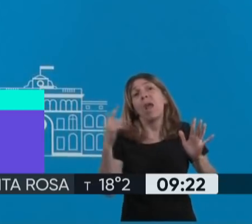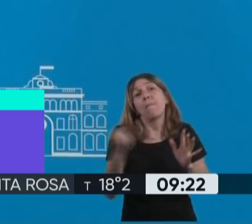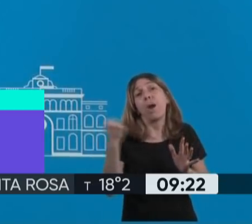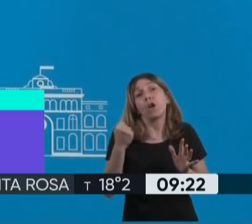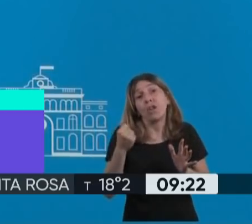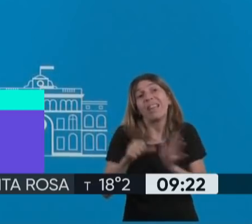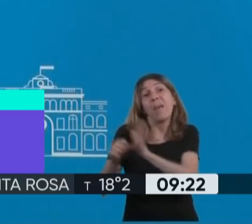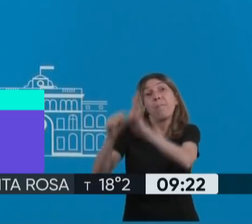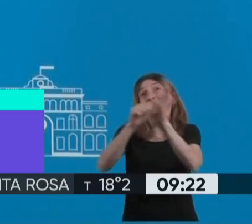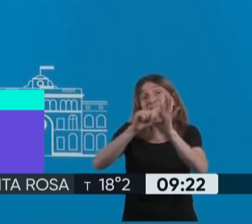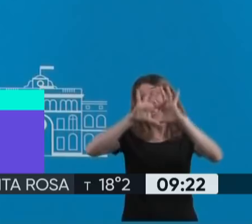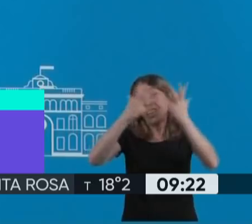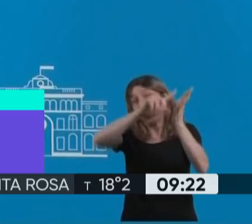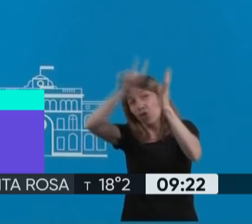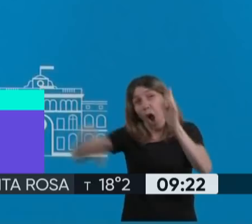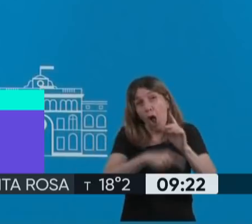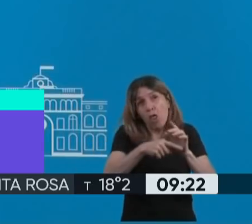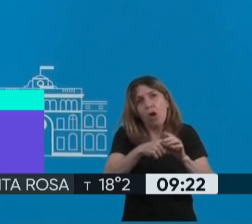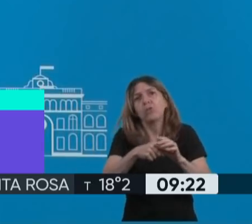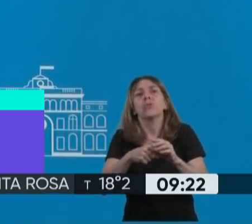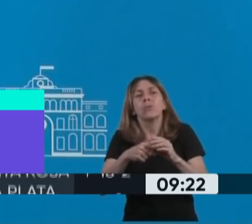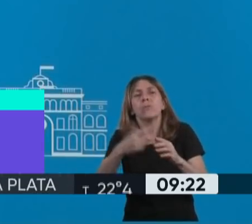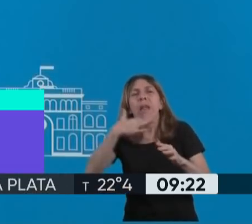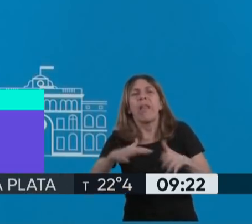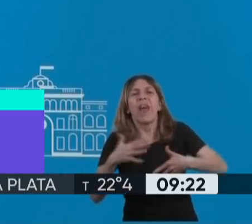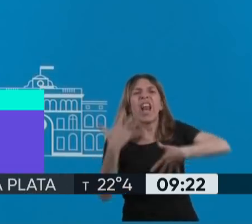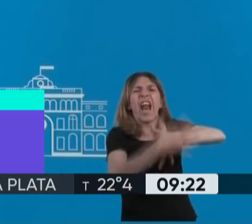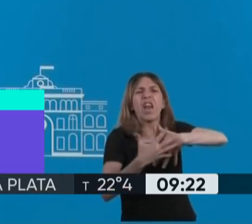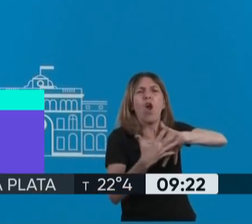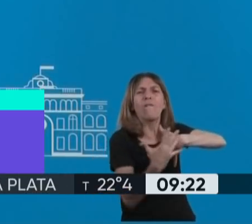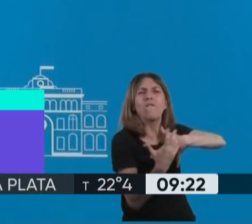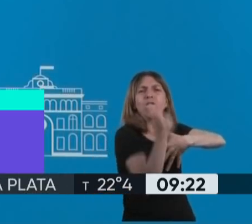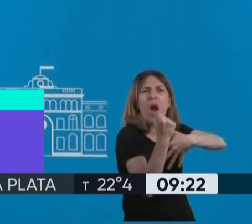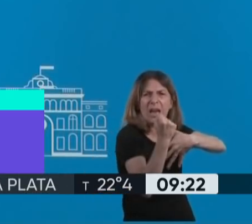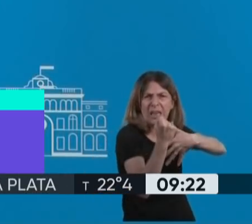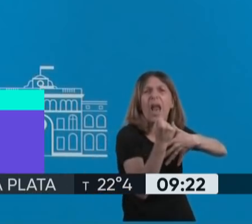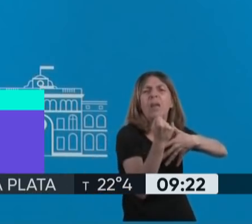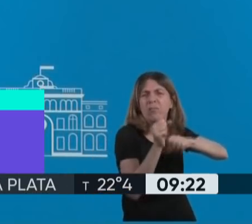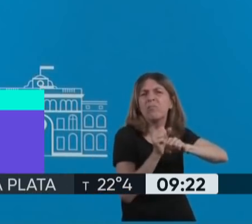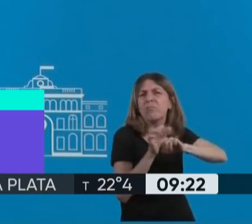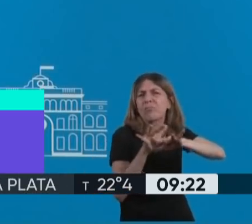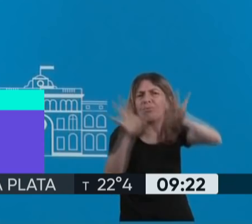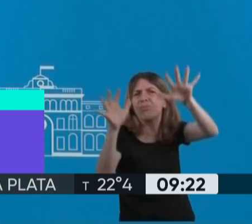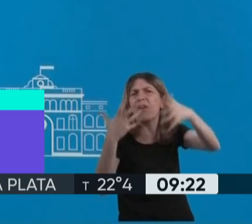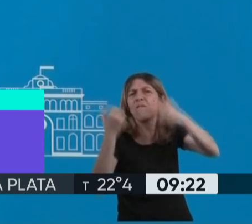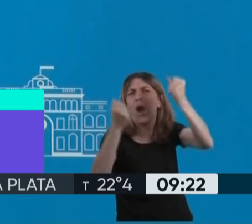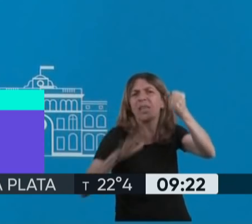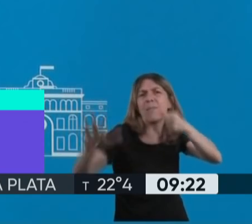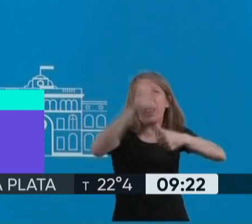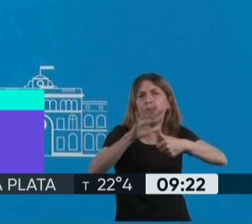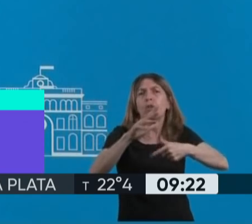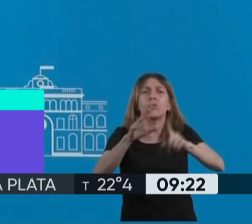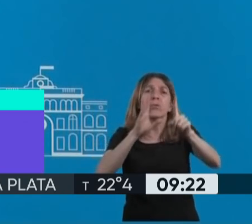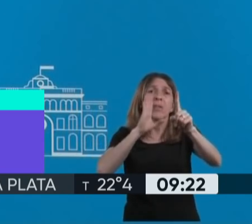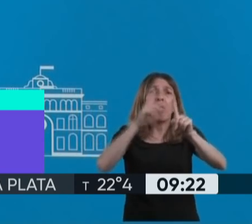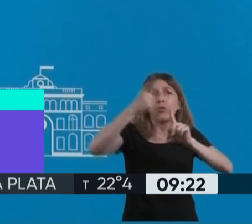que todos los países del mundo entiendan que fortalecer una región fortalece al mundo entero. Las relaciones de Argentina con los Estados Unidos